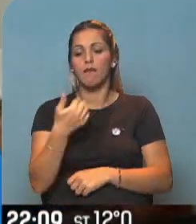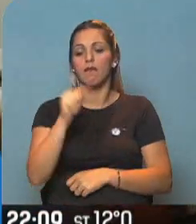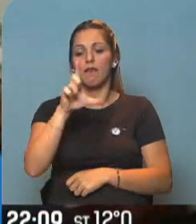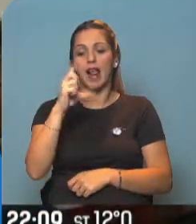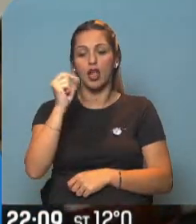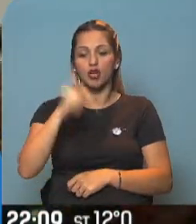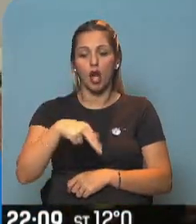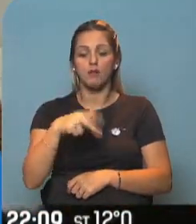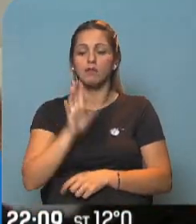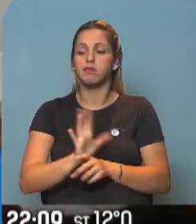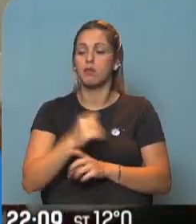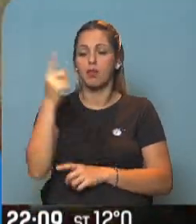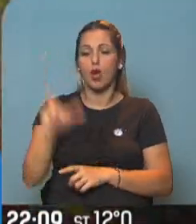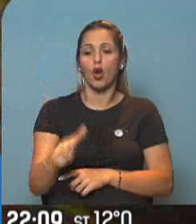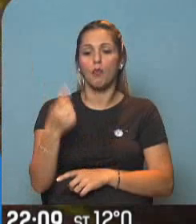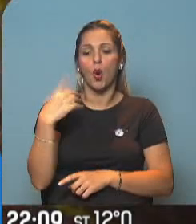figura emergente.